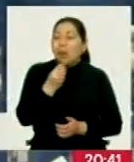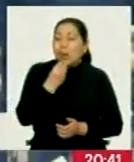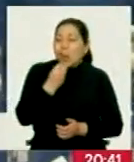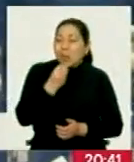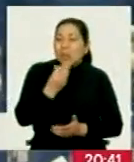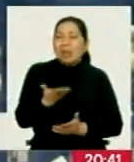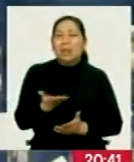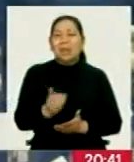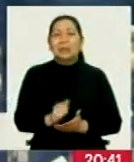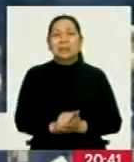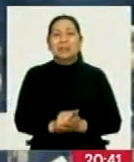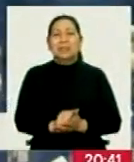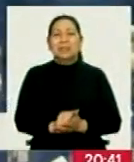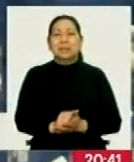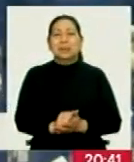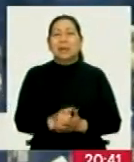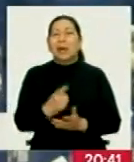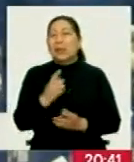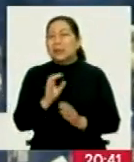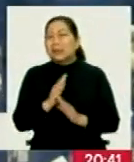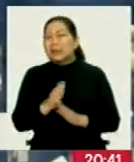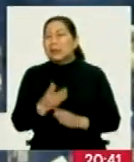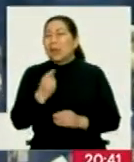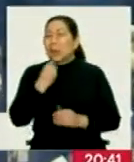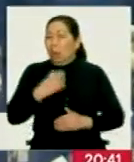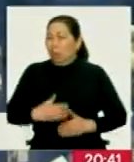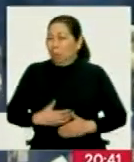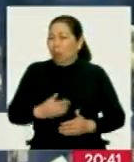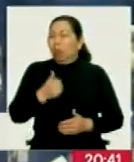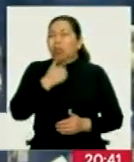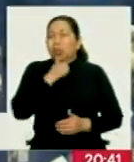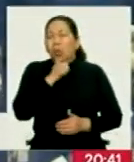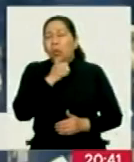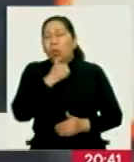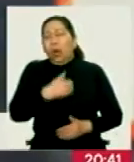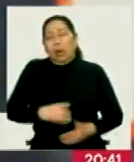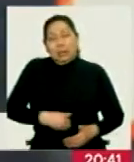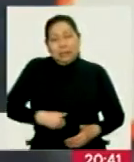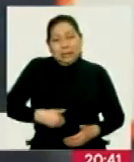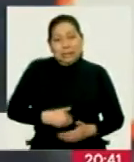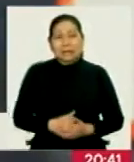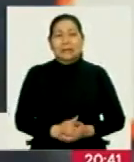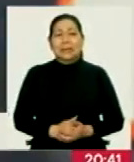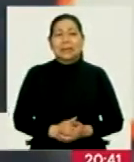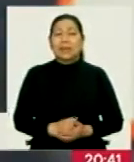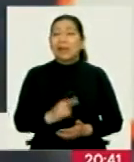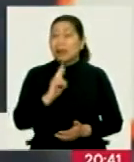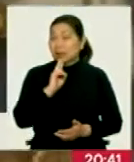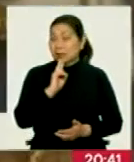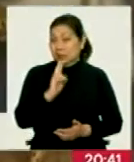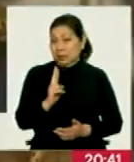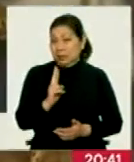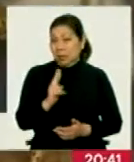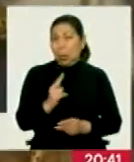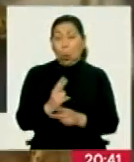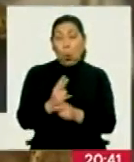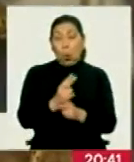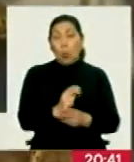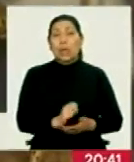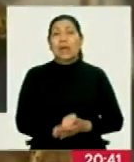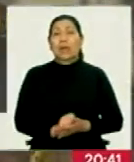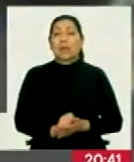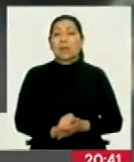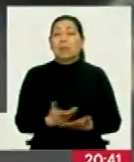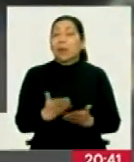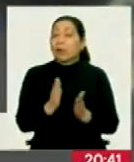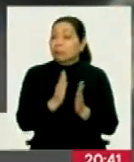apetito, el abalonamiento del abdomen, el dolor intestinal. Las recomendaciones para prevenir los